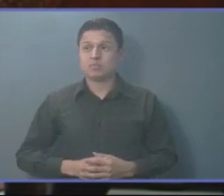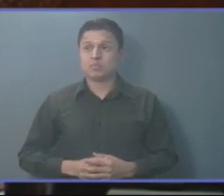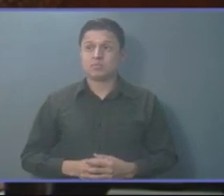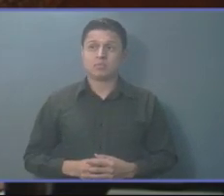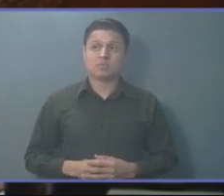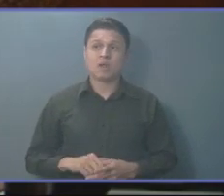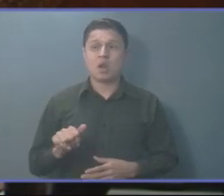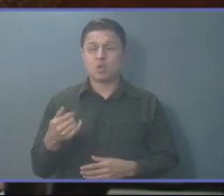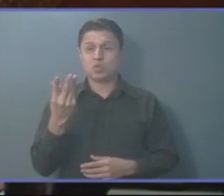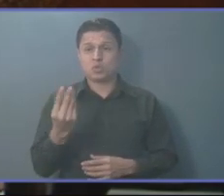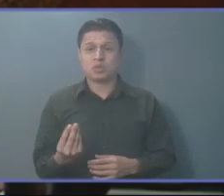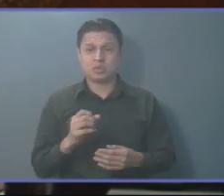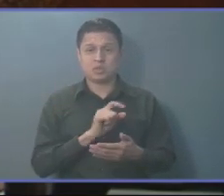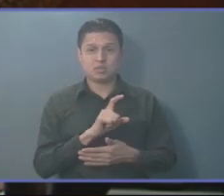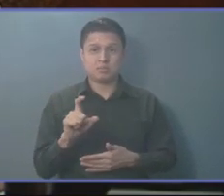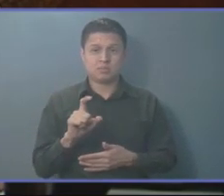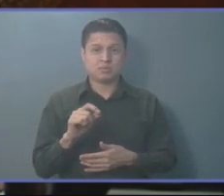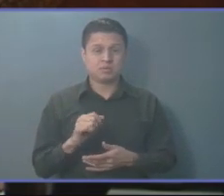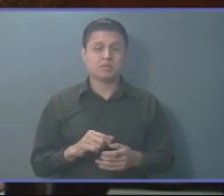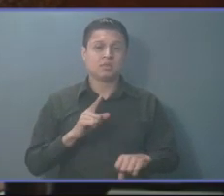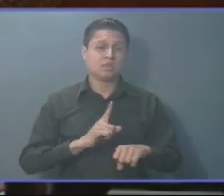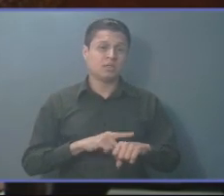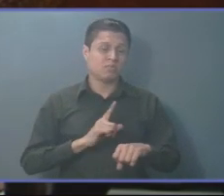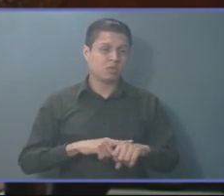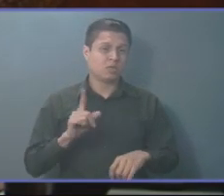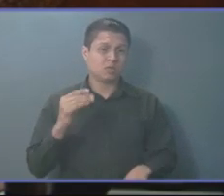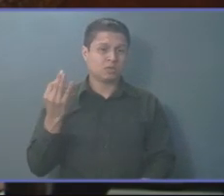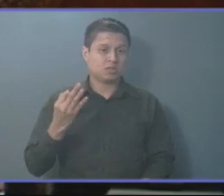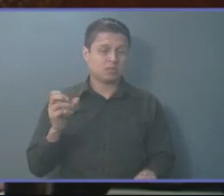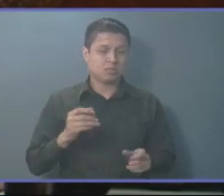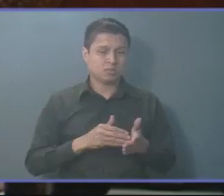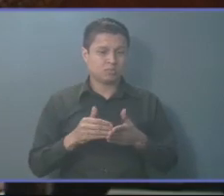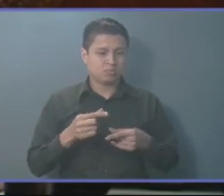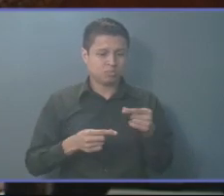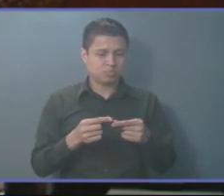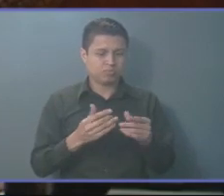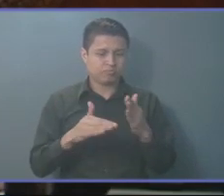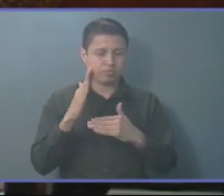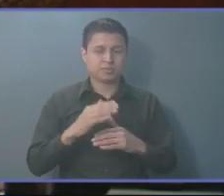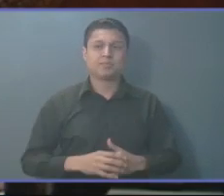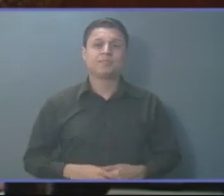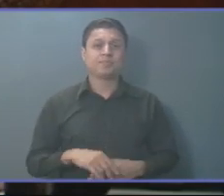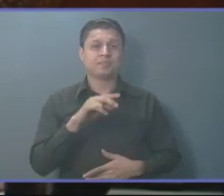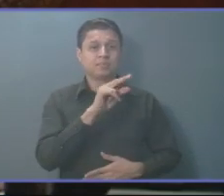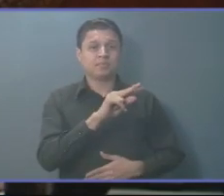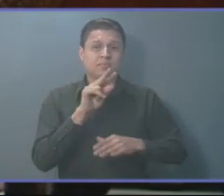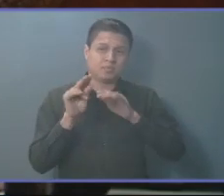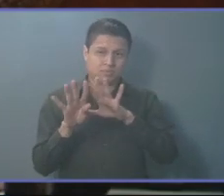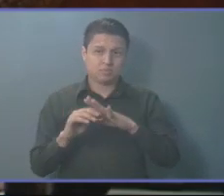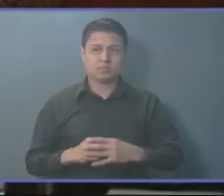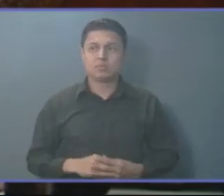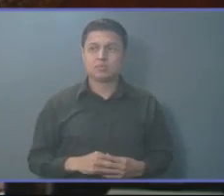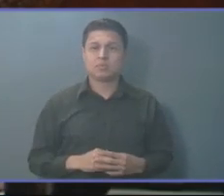para ciertos días de la semana y en las áreas que le permite implementarla. 29.